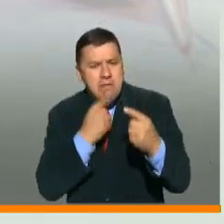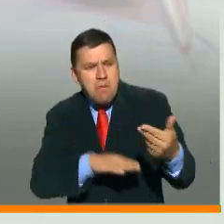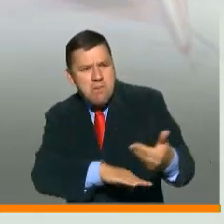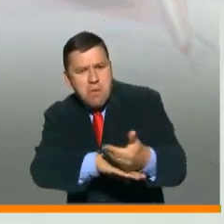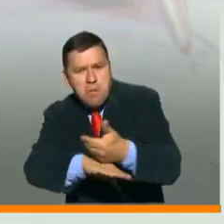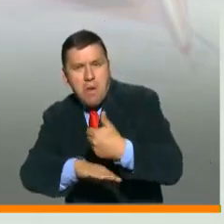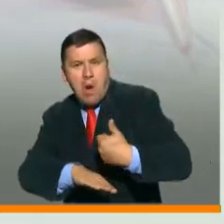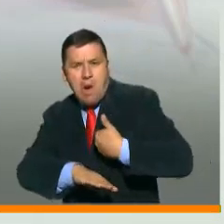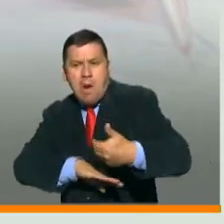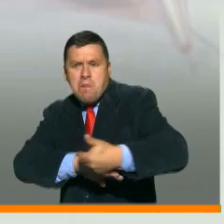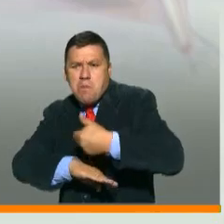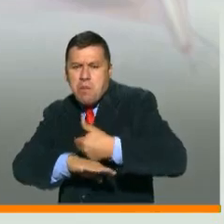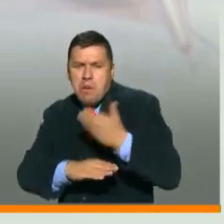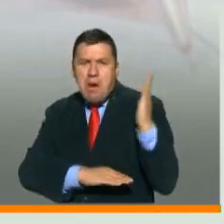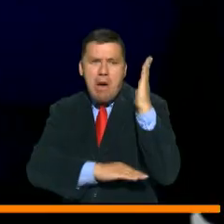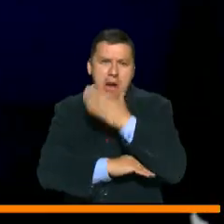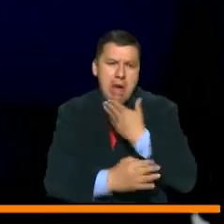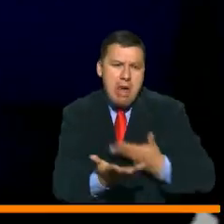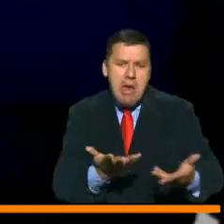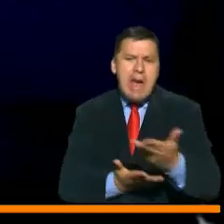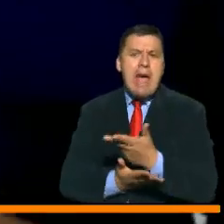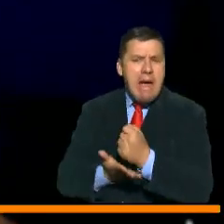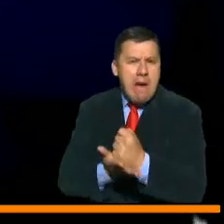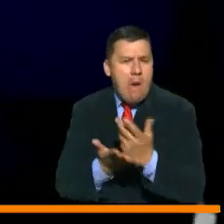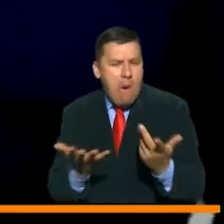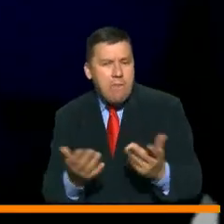por los jóvenes en esta jornada